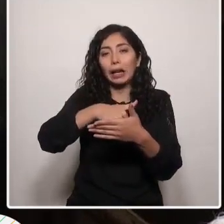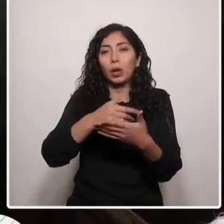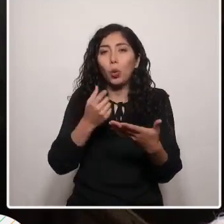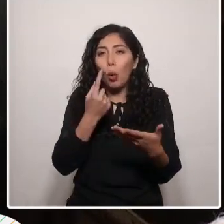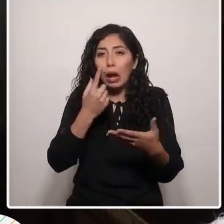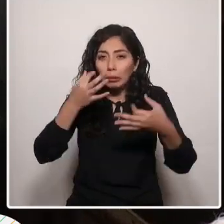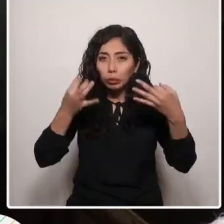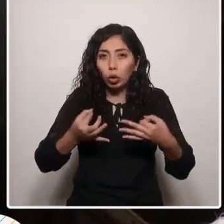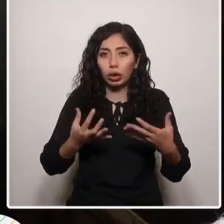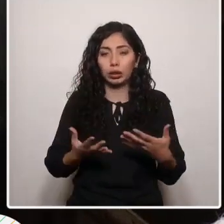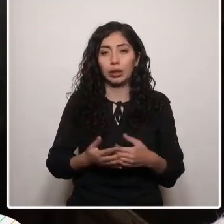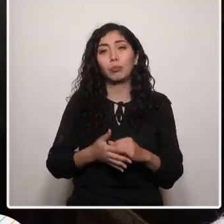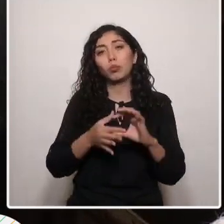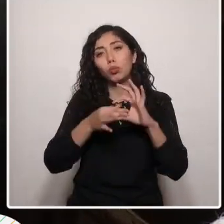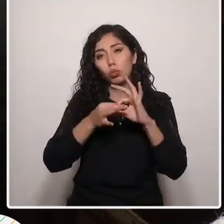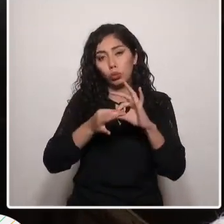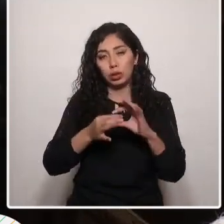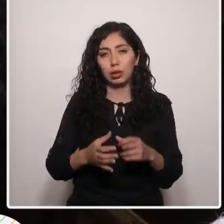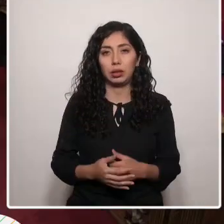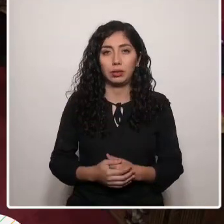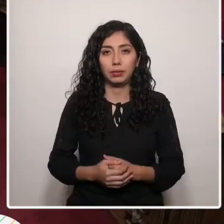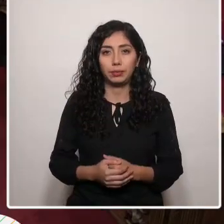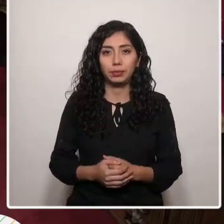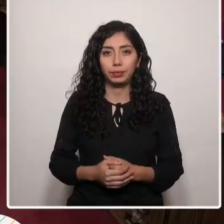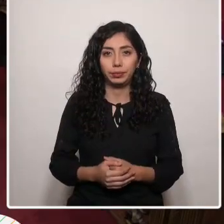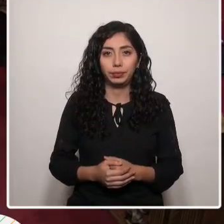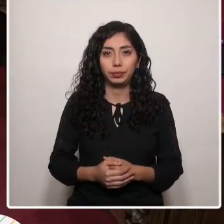se han levantado. Gracias.